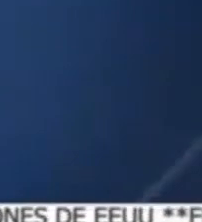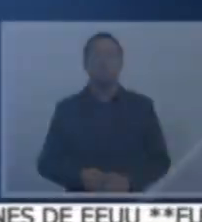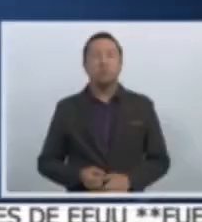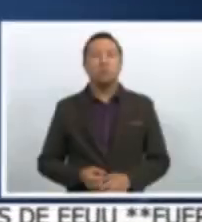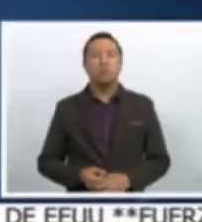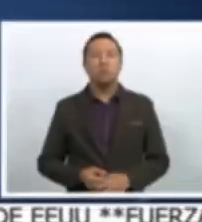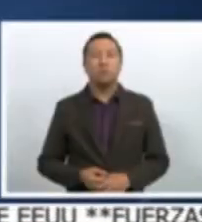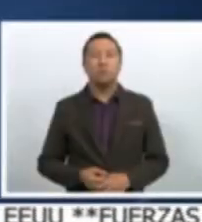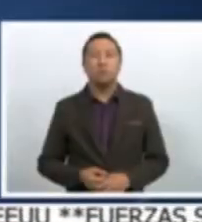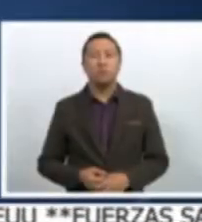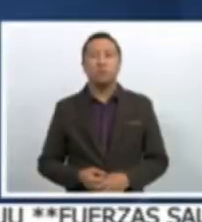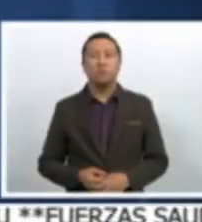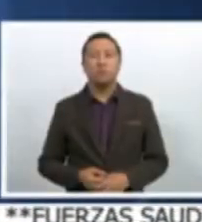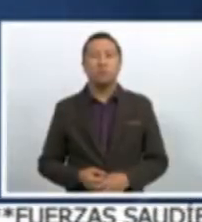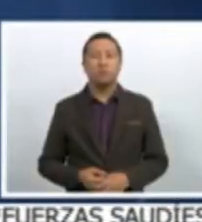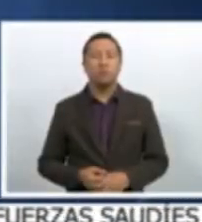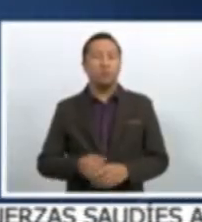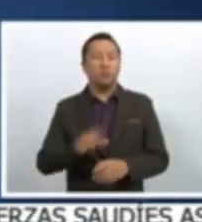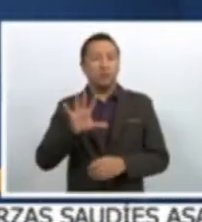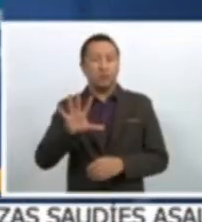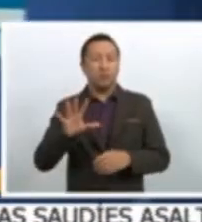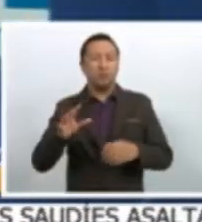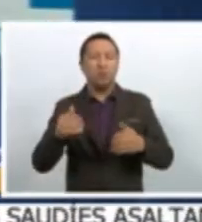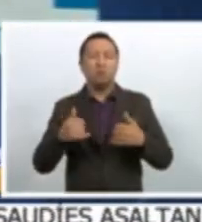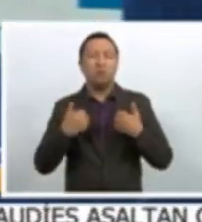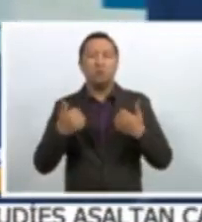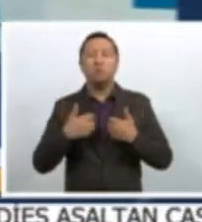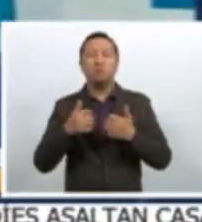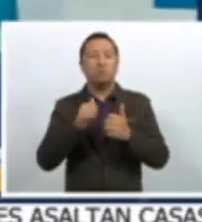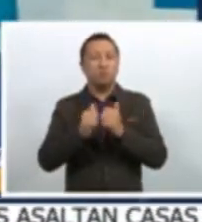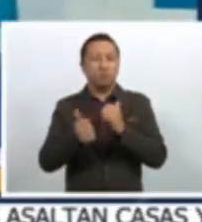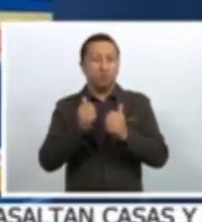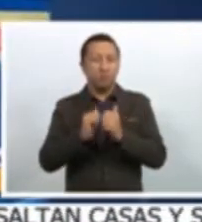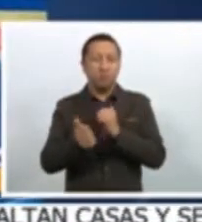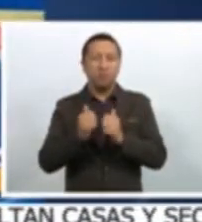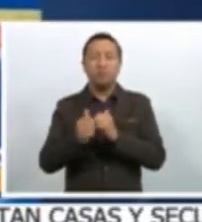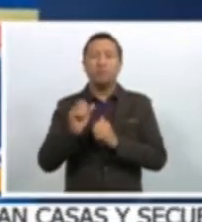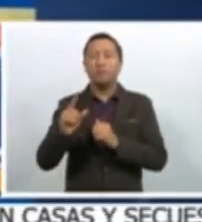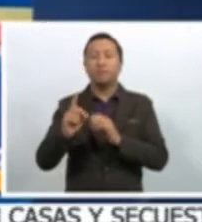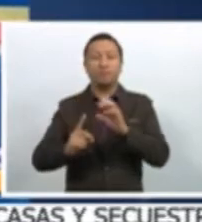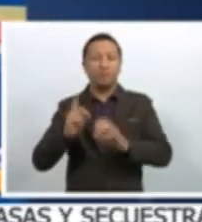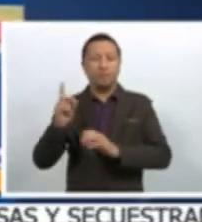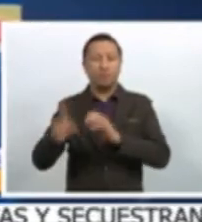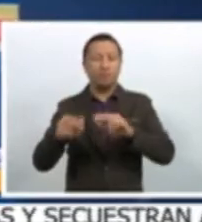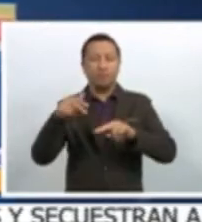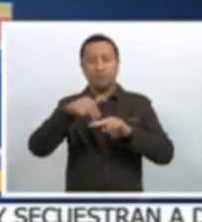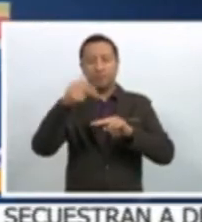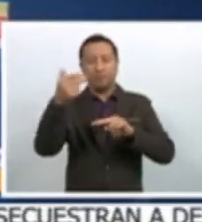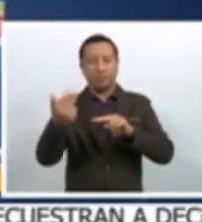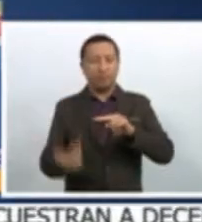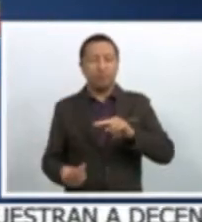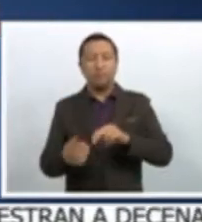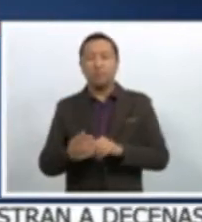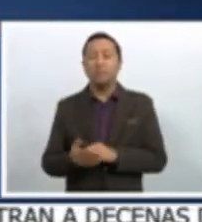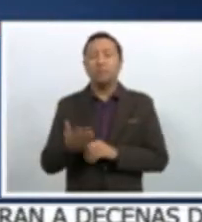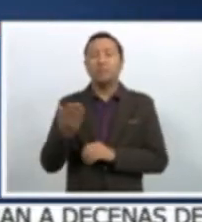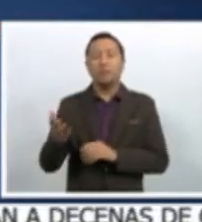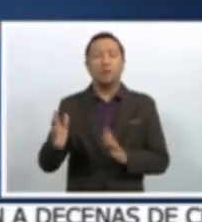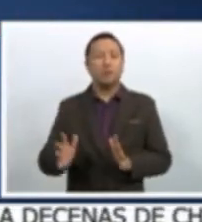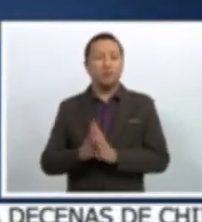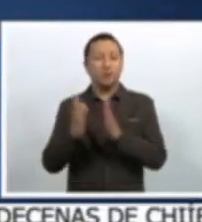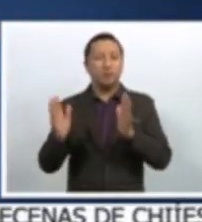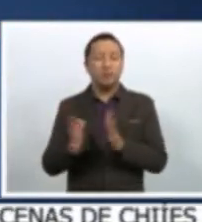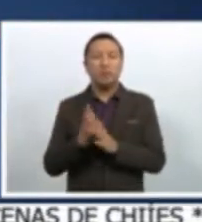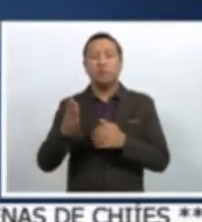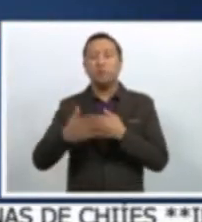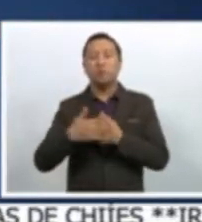5 atletas de la disciplina de clavados del Centro de Formación Deportiva de la Comisión para la Juventud y el Deporte de Quintana Roo participarán en